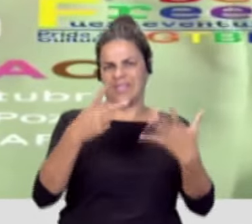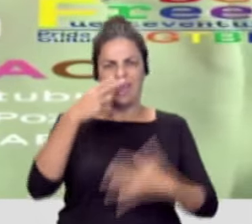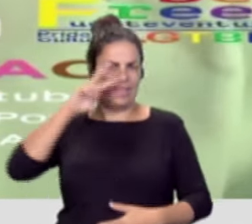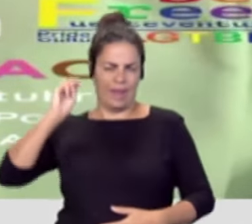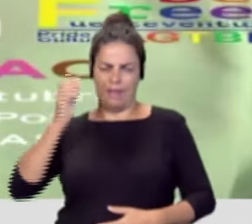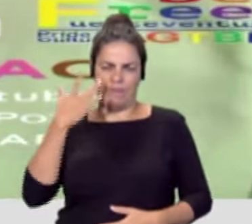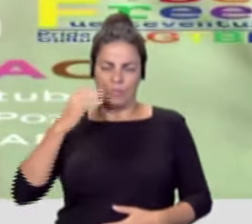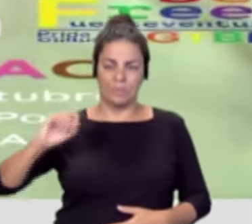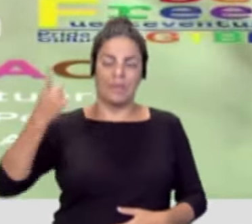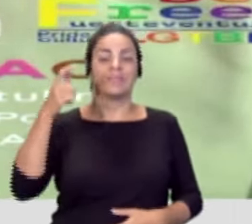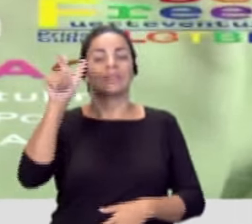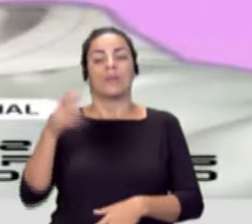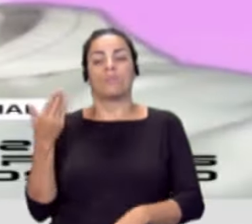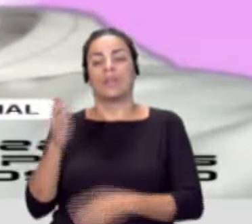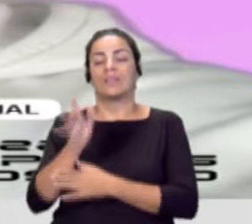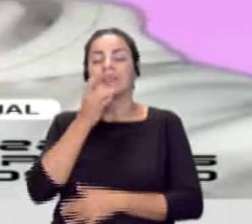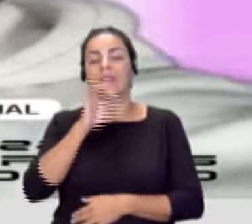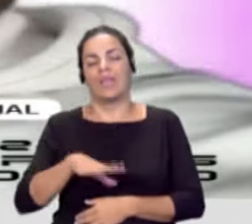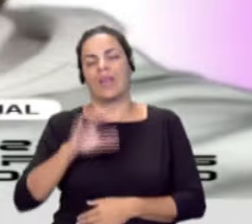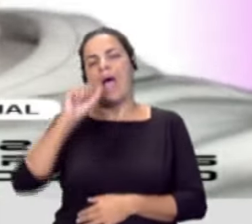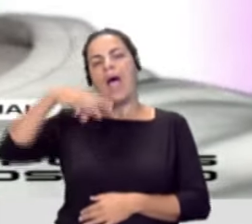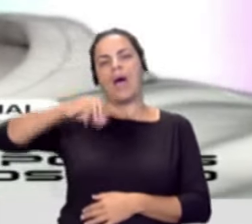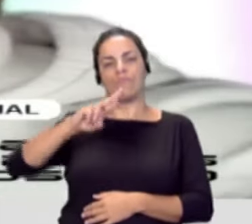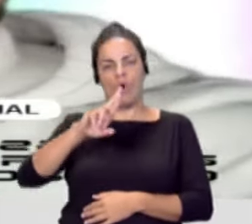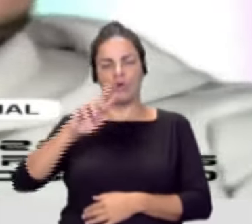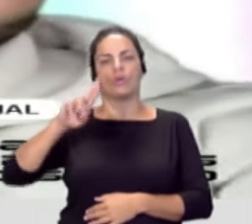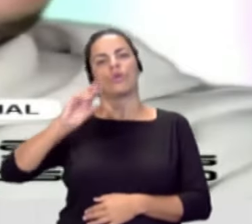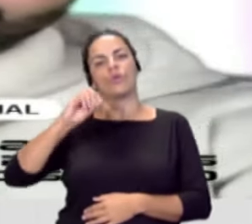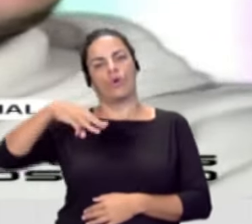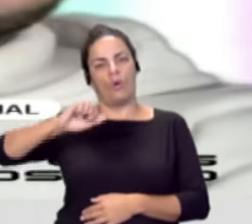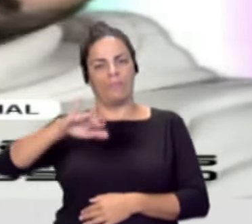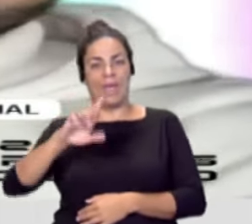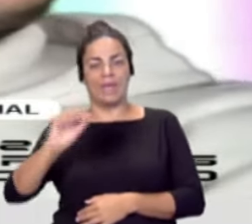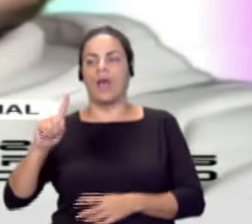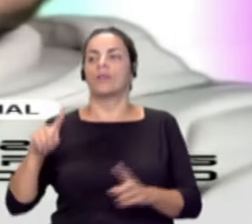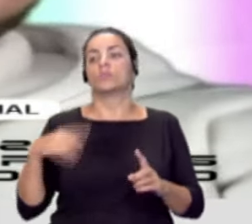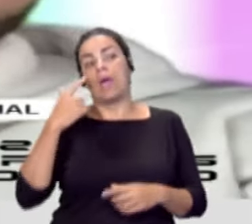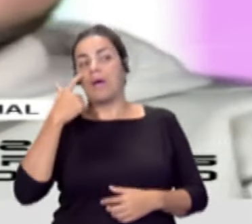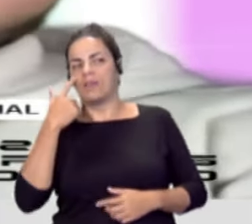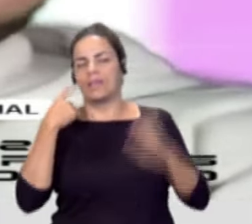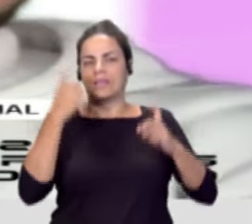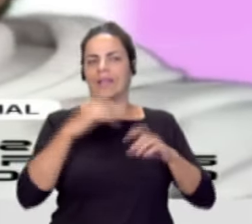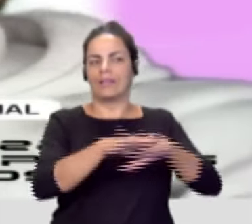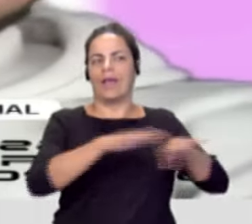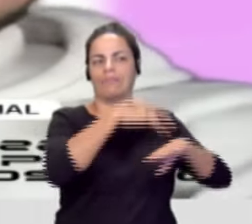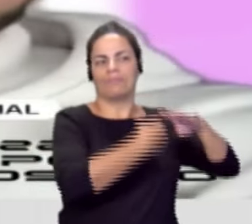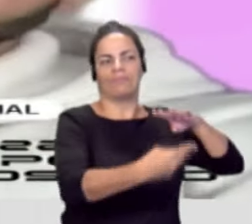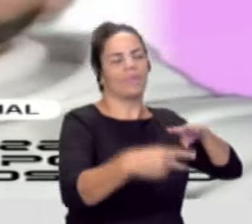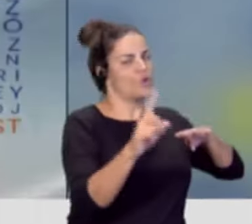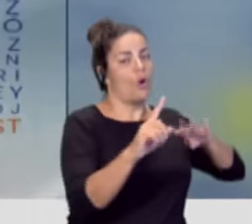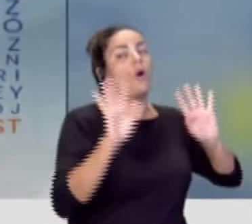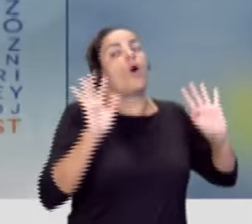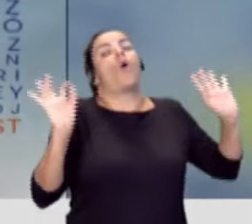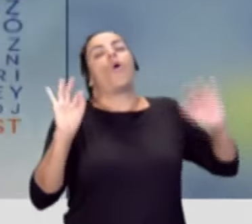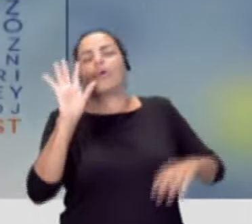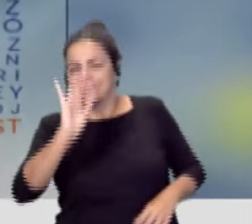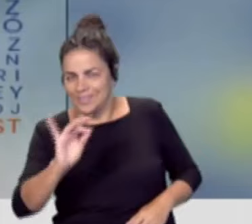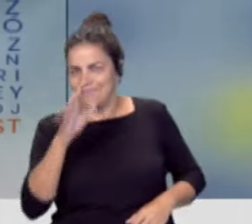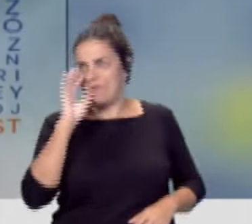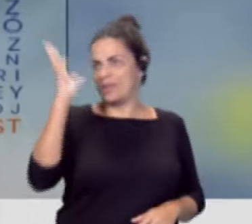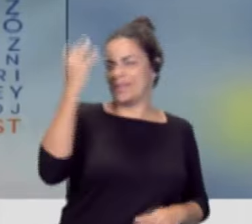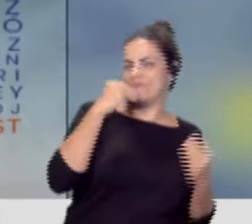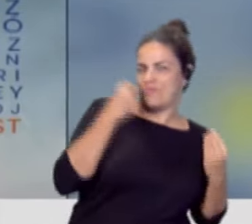y donde lo que se pone en juego es no acabar en el agua, o sí, porque el tiempo está estupendo. Sí. Y también estamos vendiendo la imagen